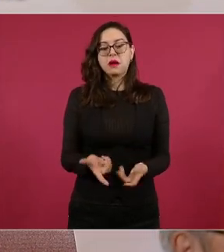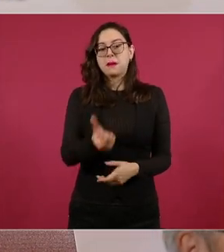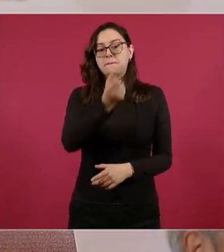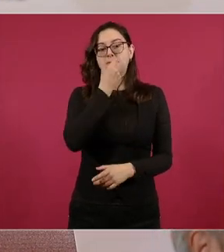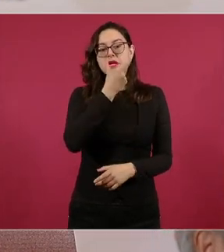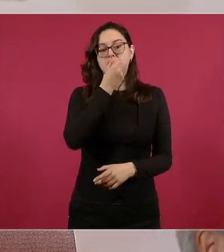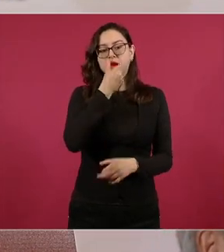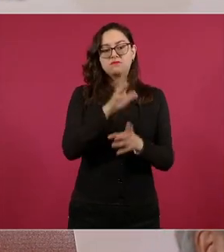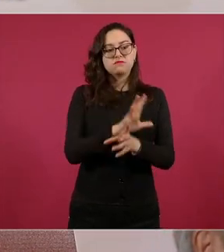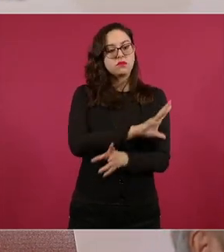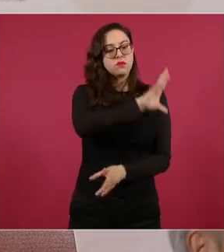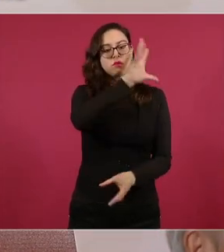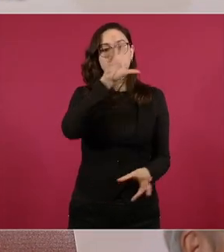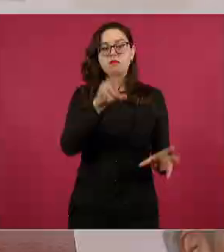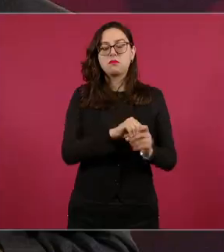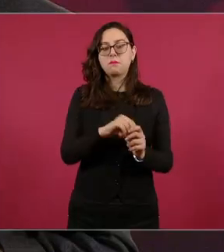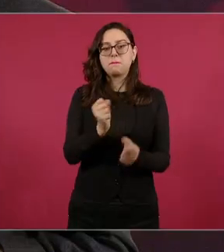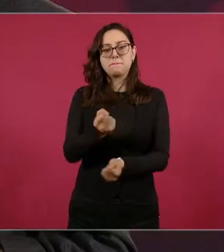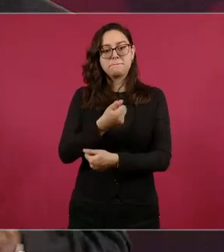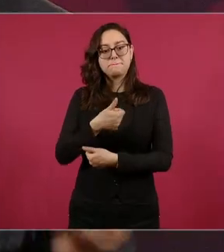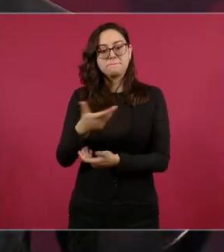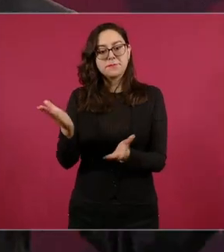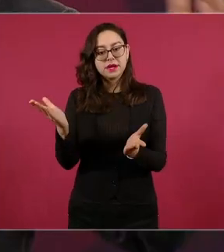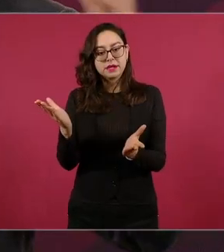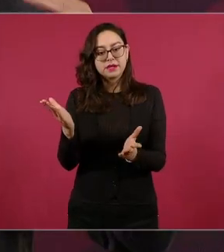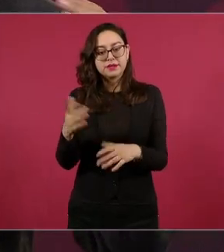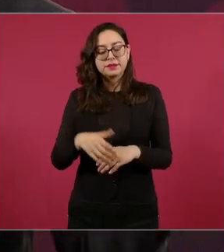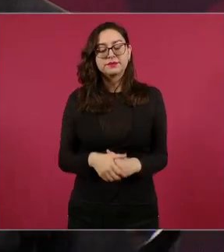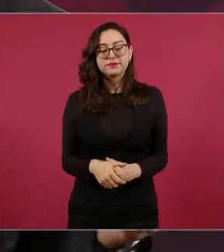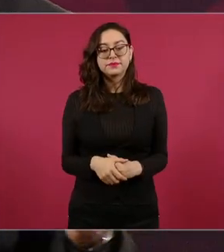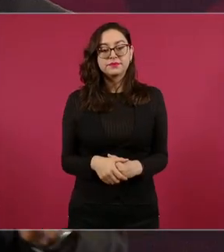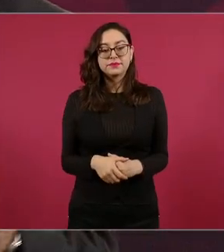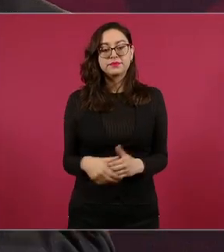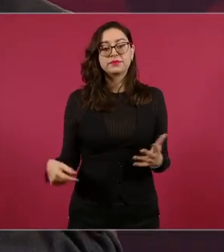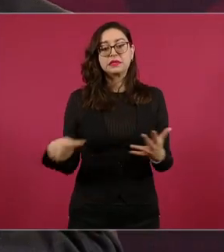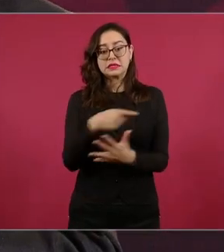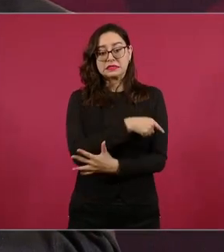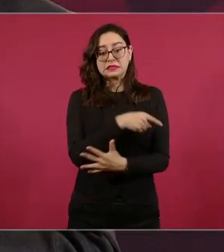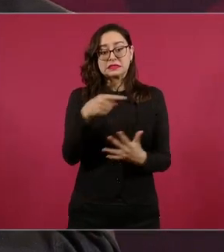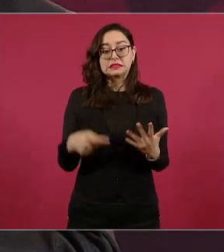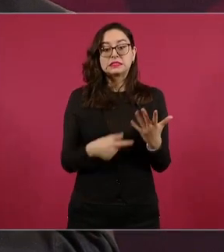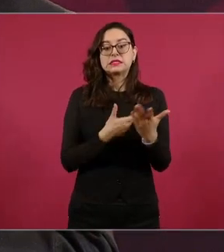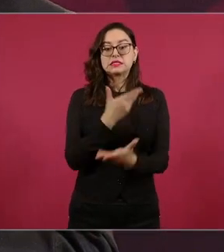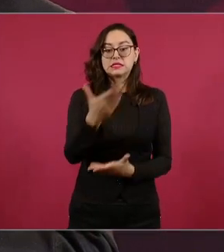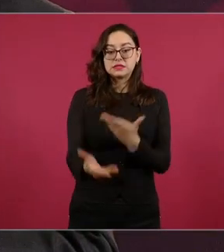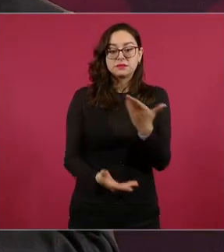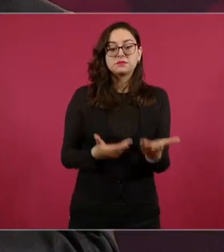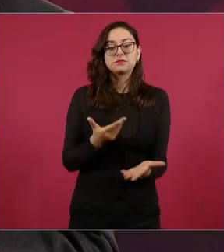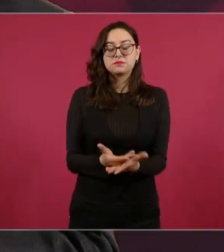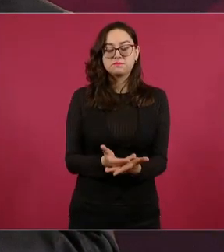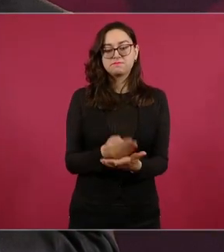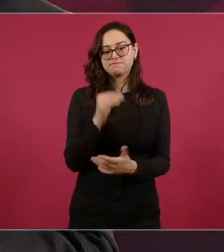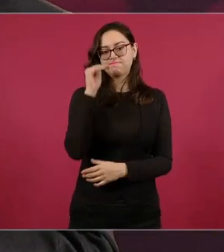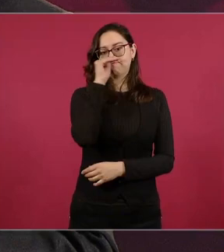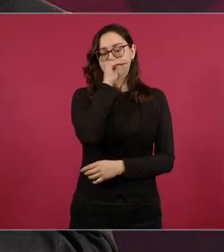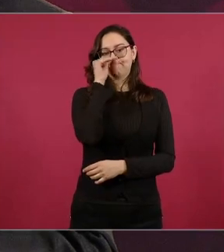los medicamentos y todo el servicio de manera gratuita.